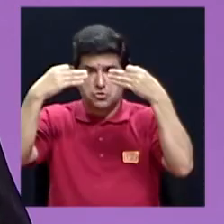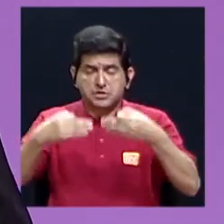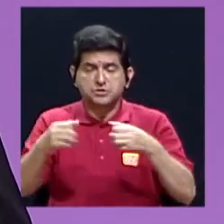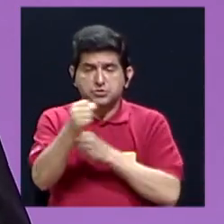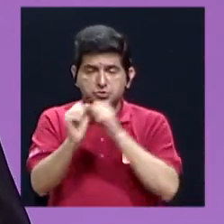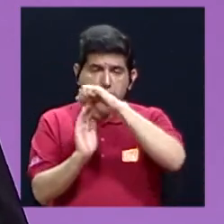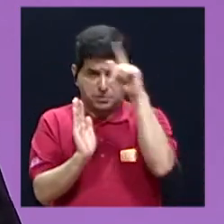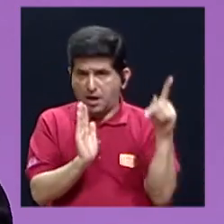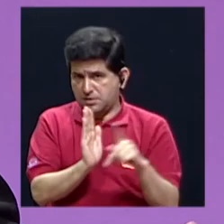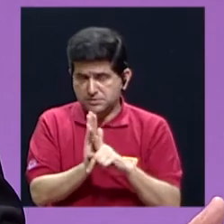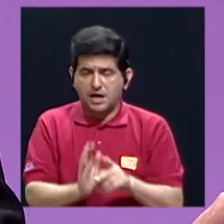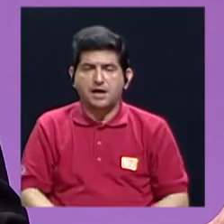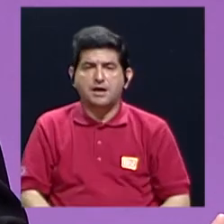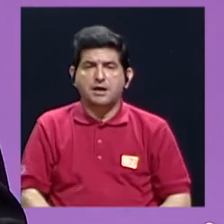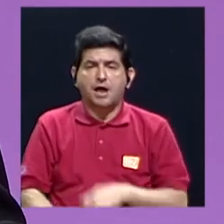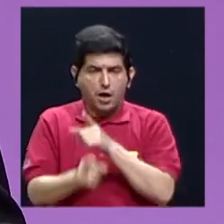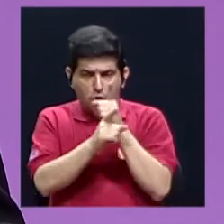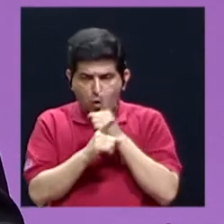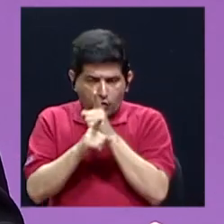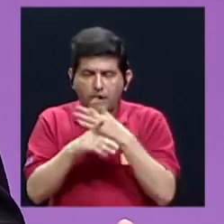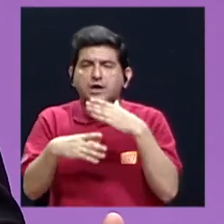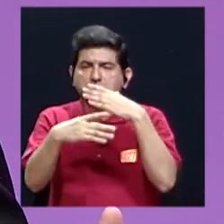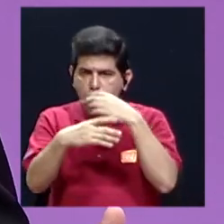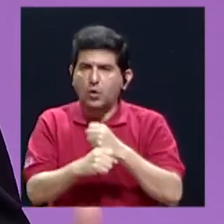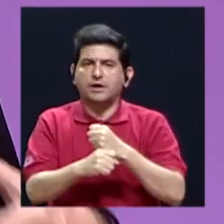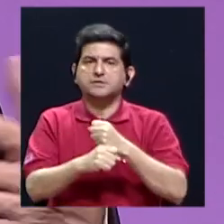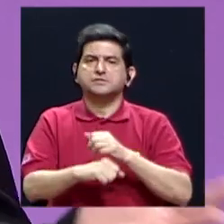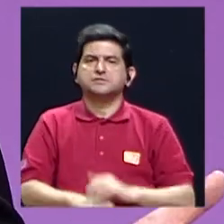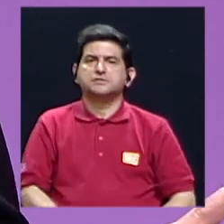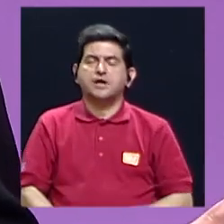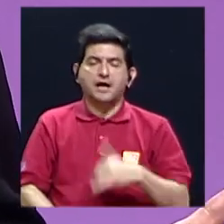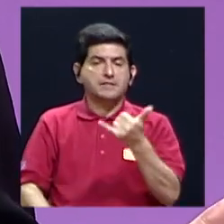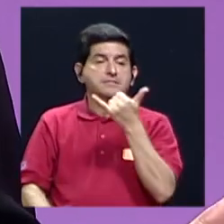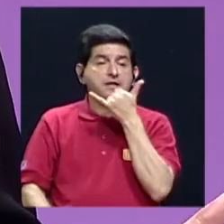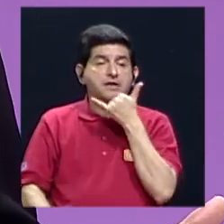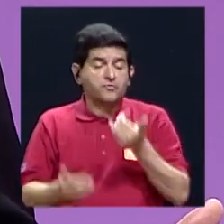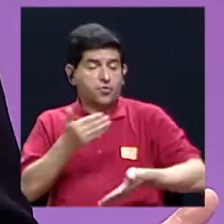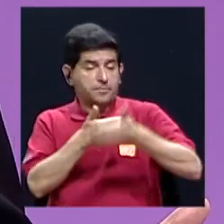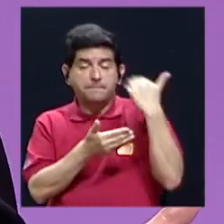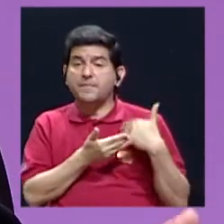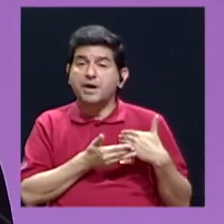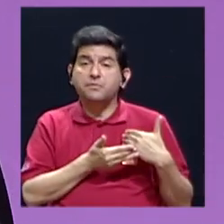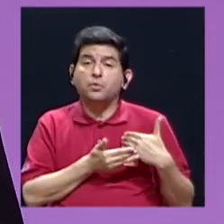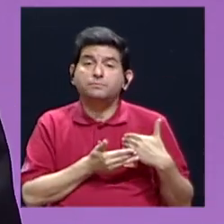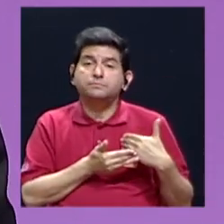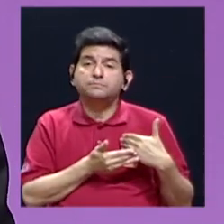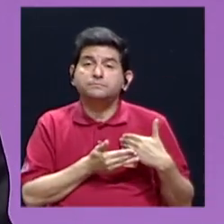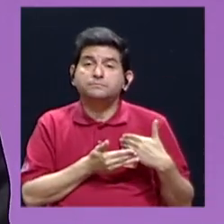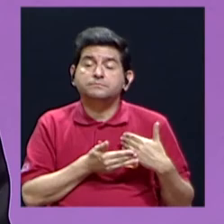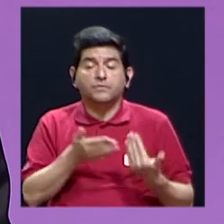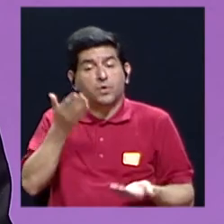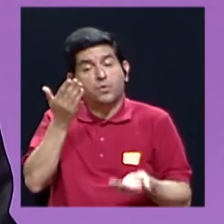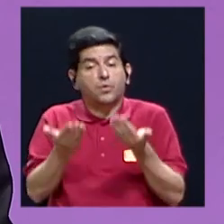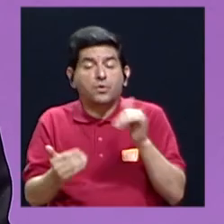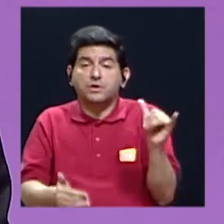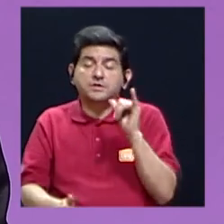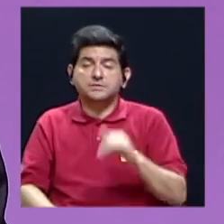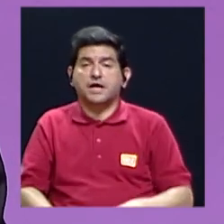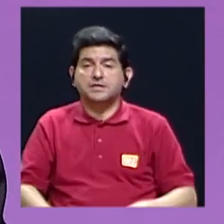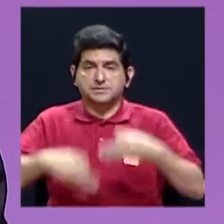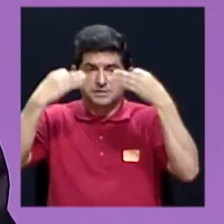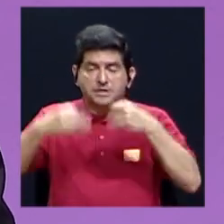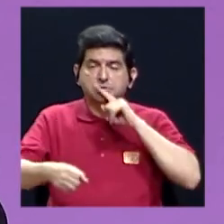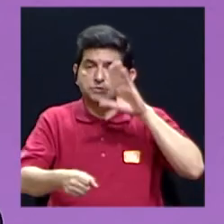sala constitucional, una rectificación del error en que incurrió, ¿verdad? Y podría ser también una medida